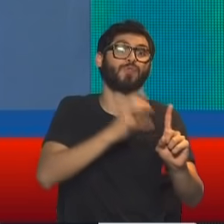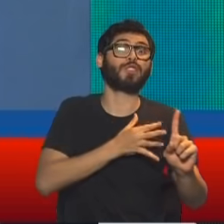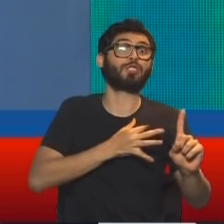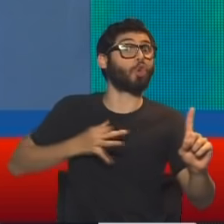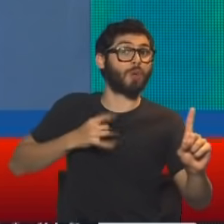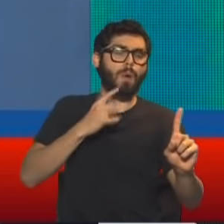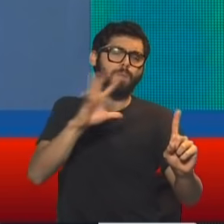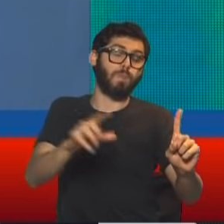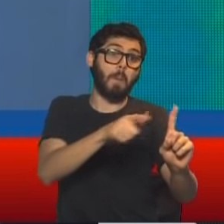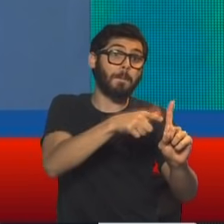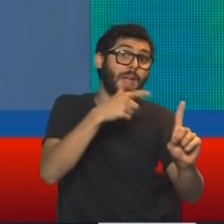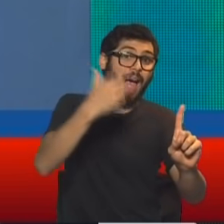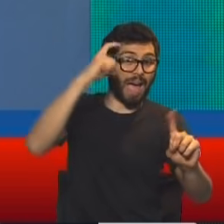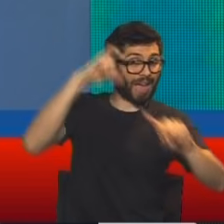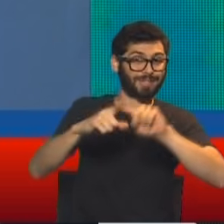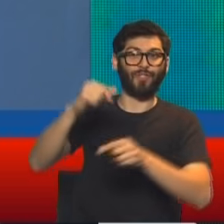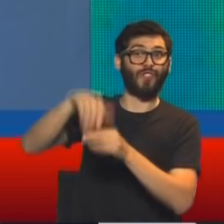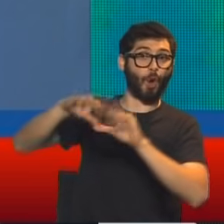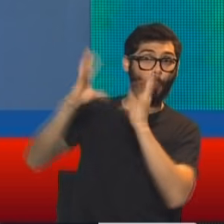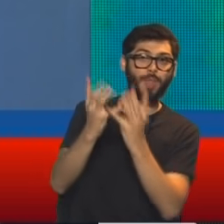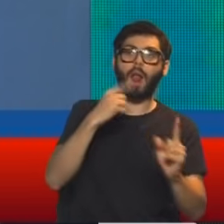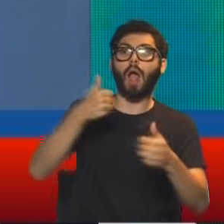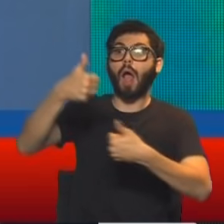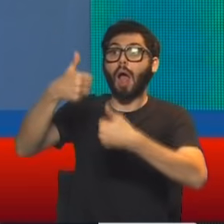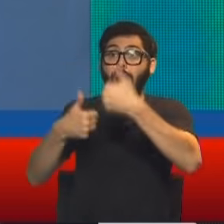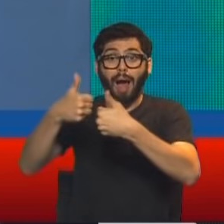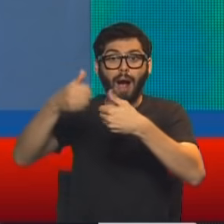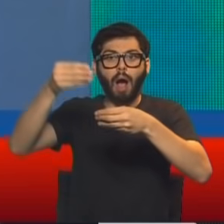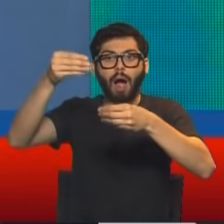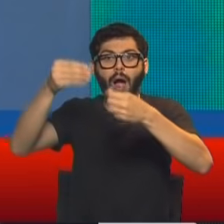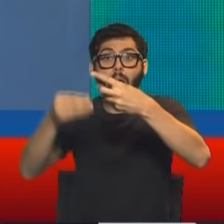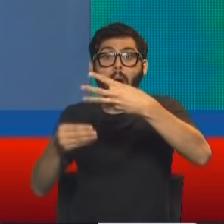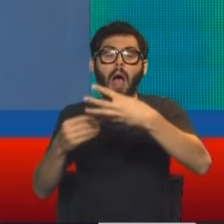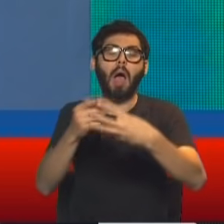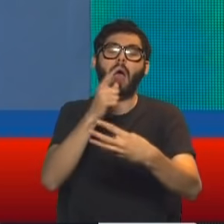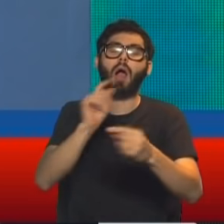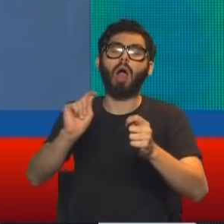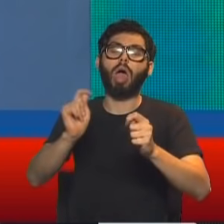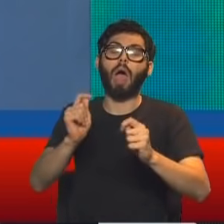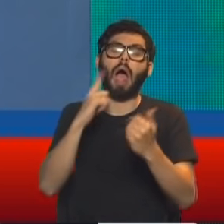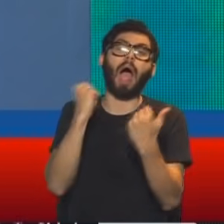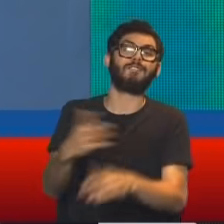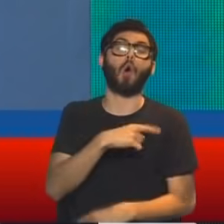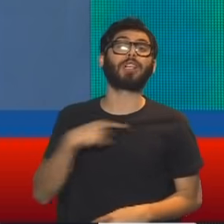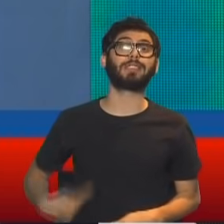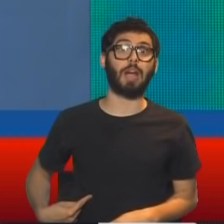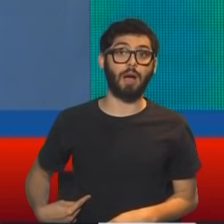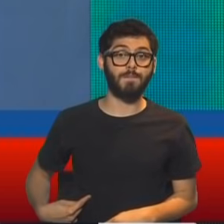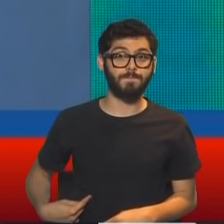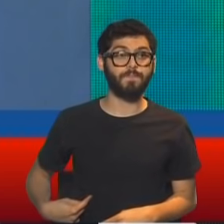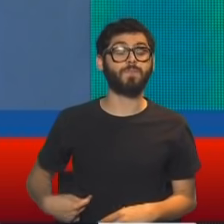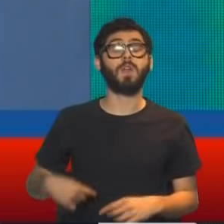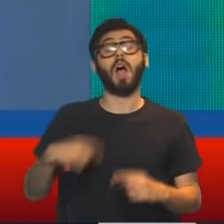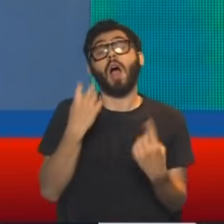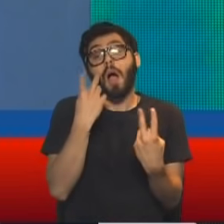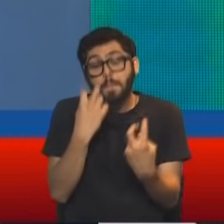mientras estuvo en el Banco Mundial manipuló ese ranking para favorecer a China. Bueno, esa investigación ya se cerró,